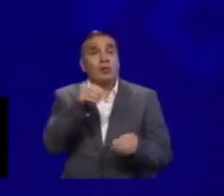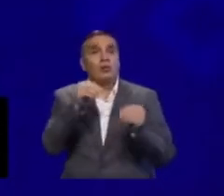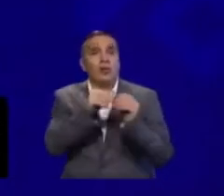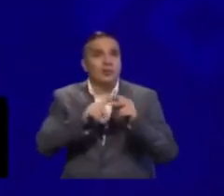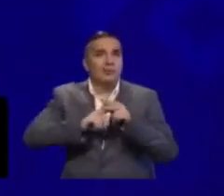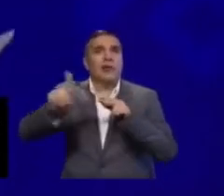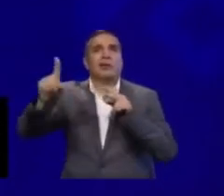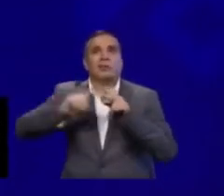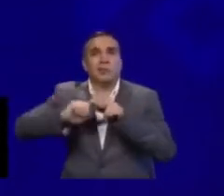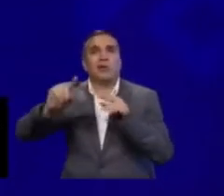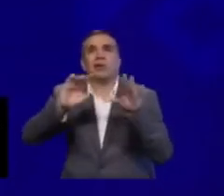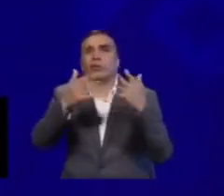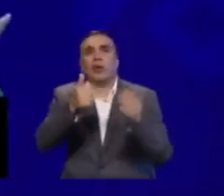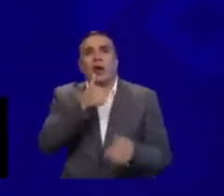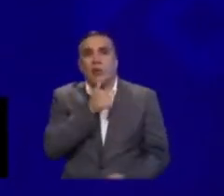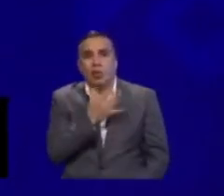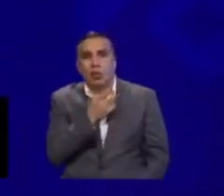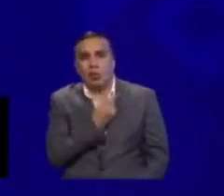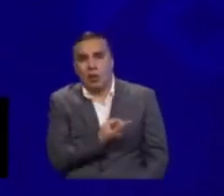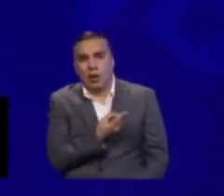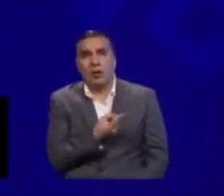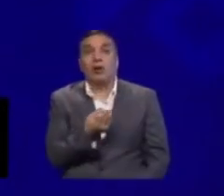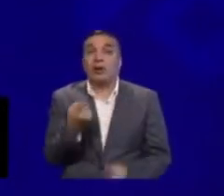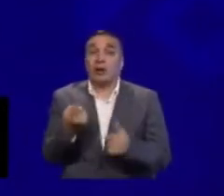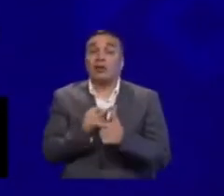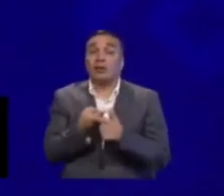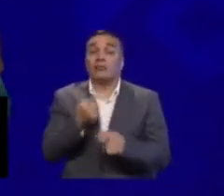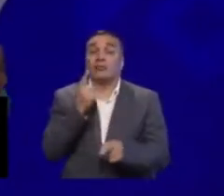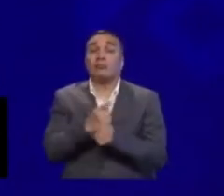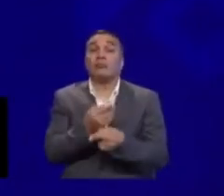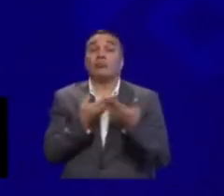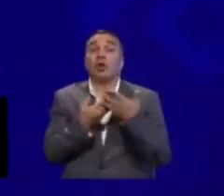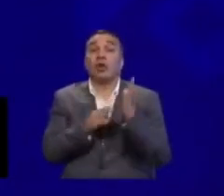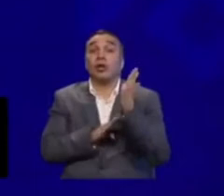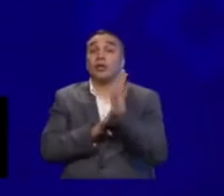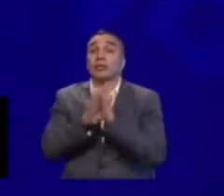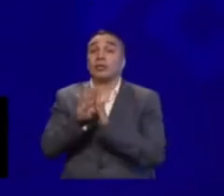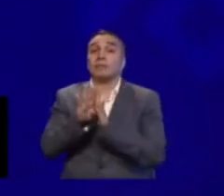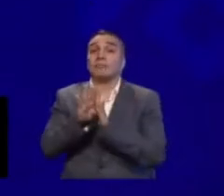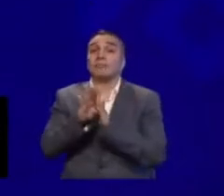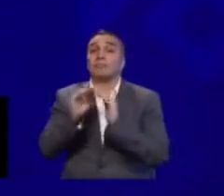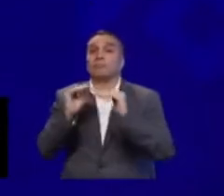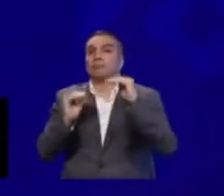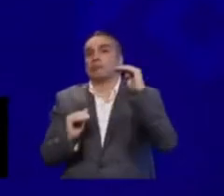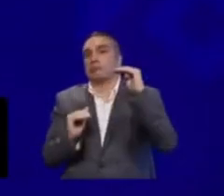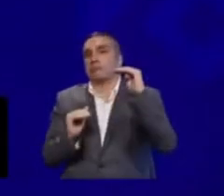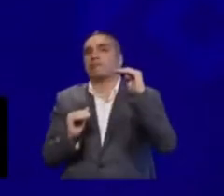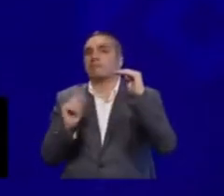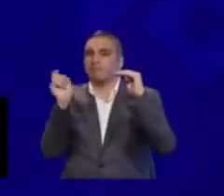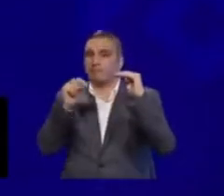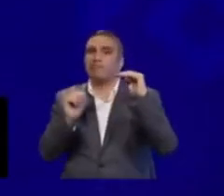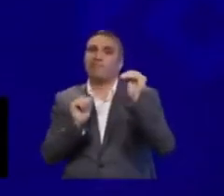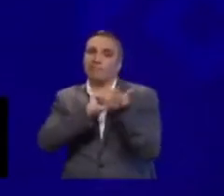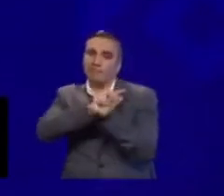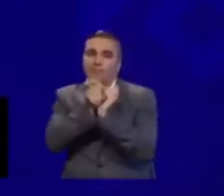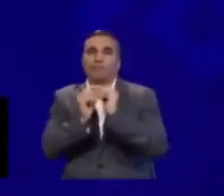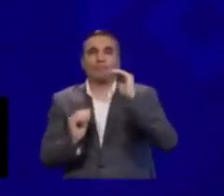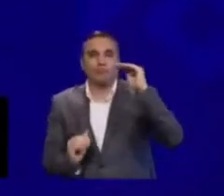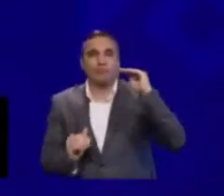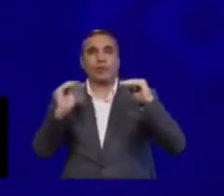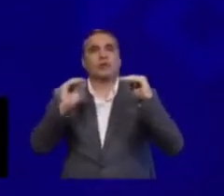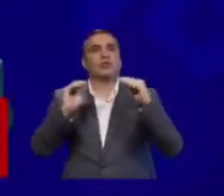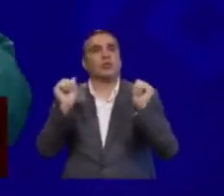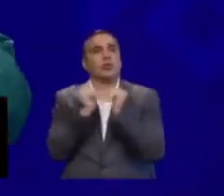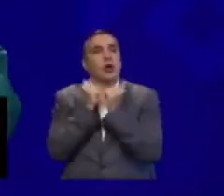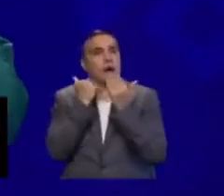los que no tienen agua potable. Obviamente tenemos un modelo de desarrollo inequitativo que debe cambiarse a través de la